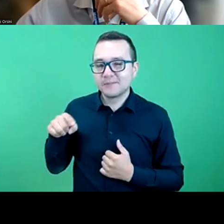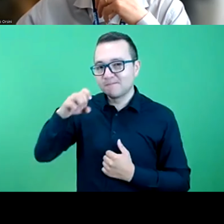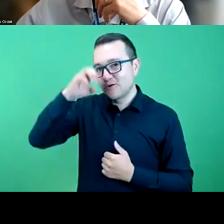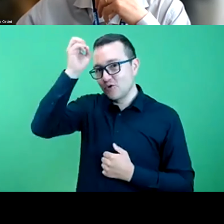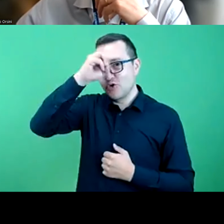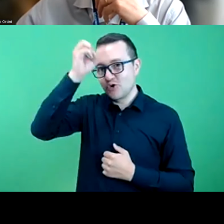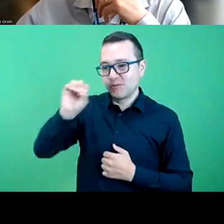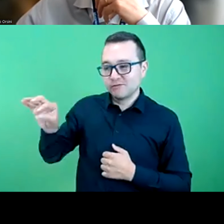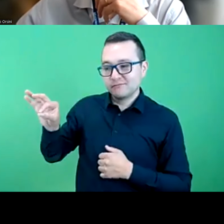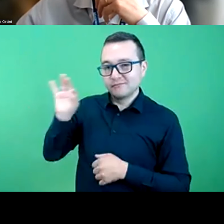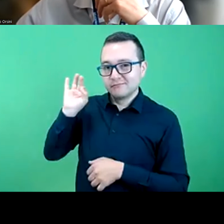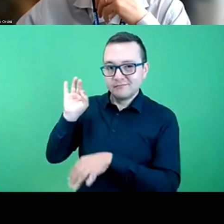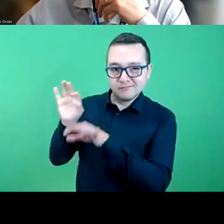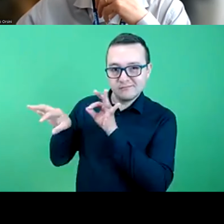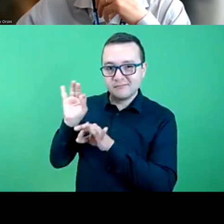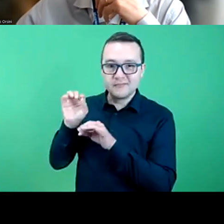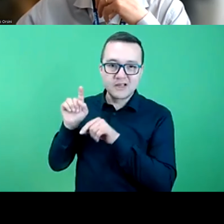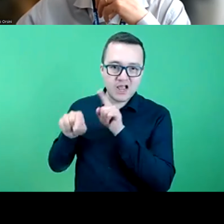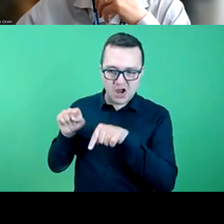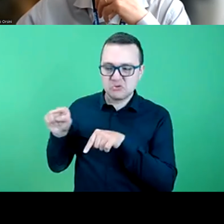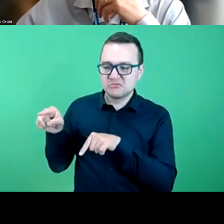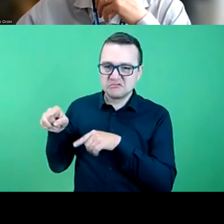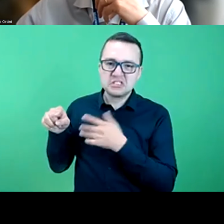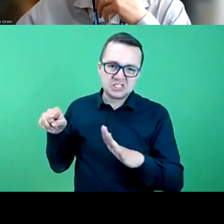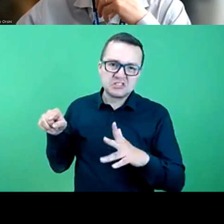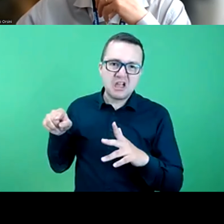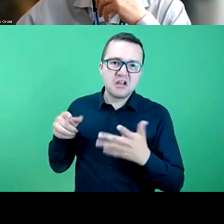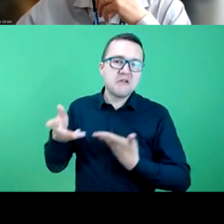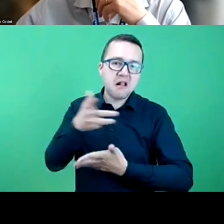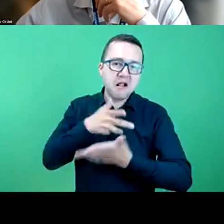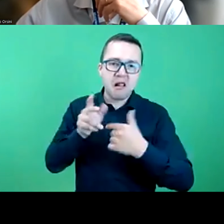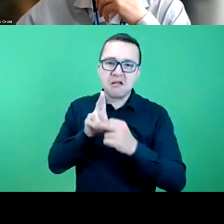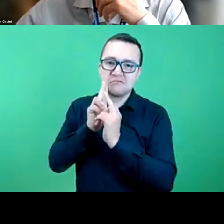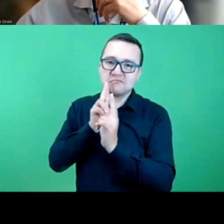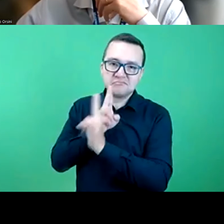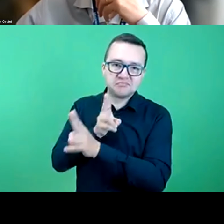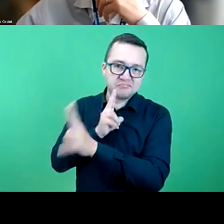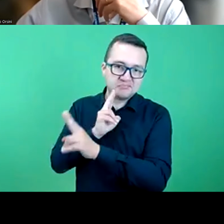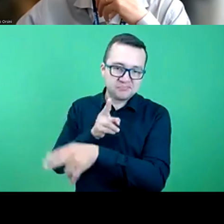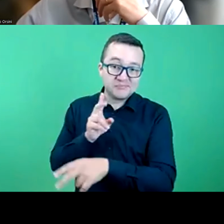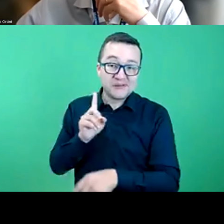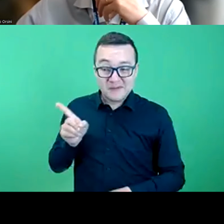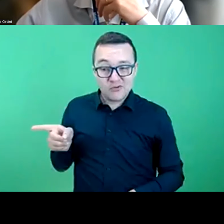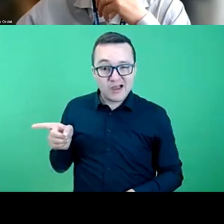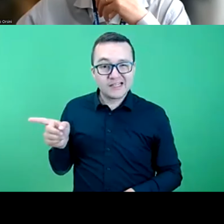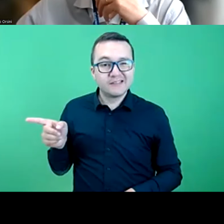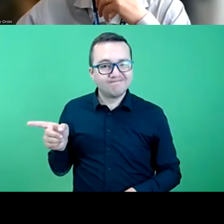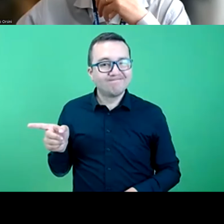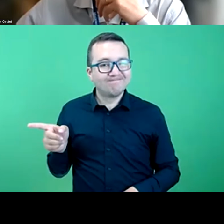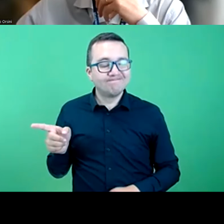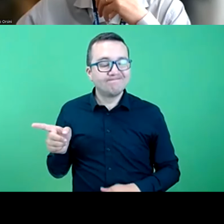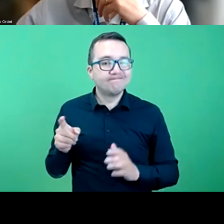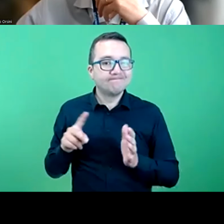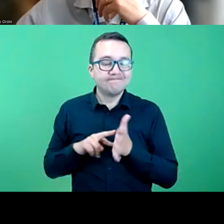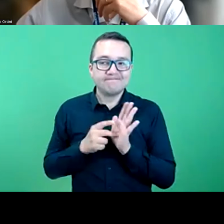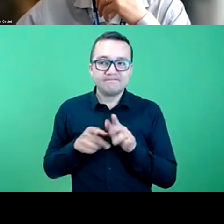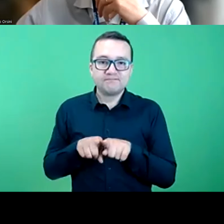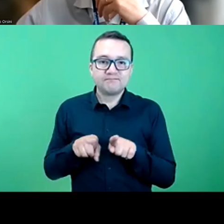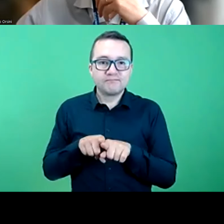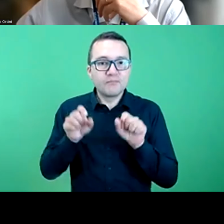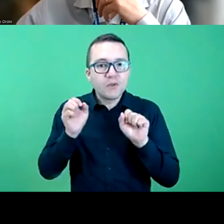ya contestado, pero que reitera, ¿no?, las necesidades de articular esta